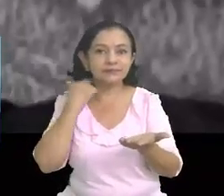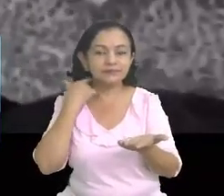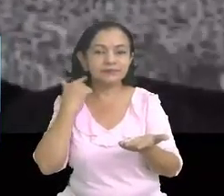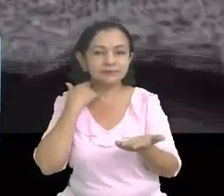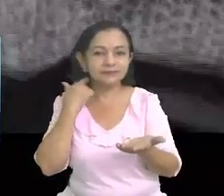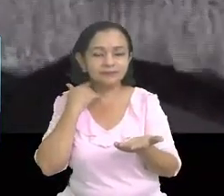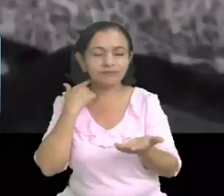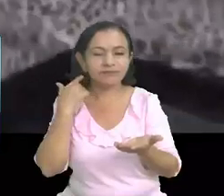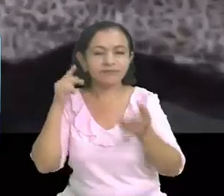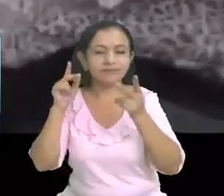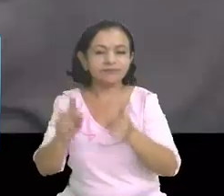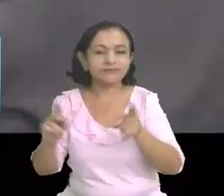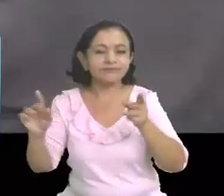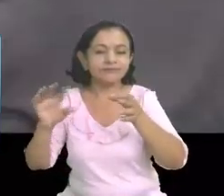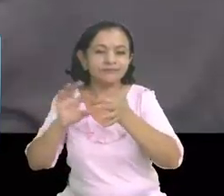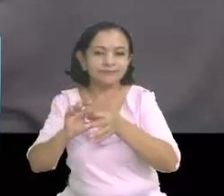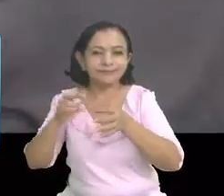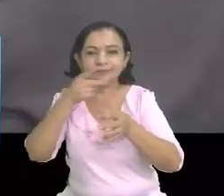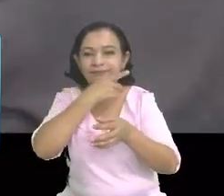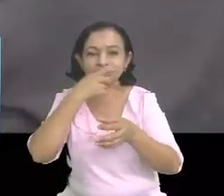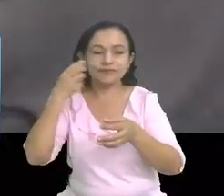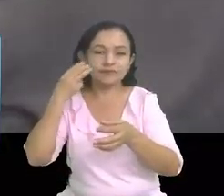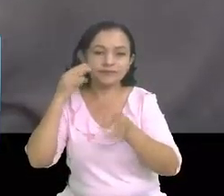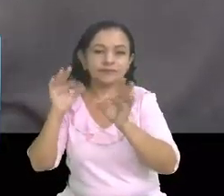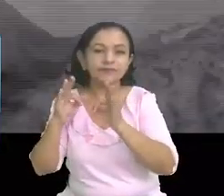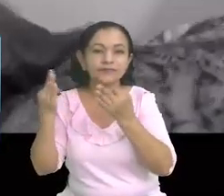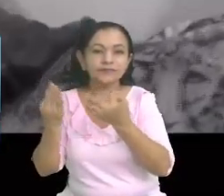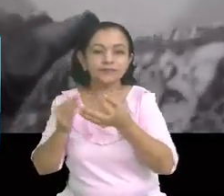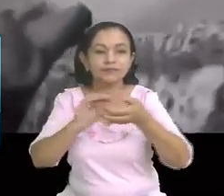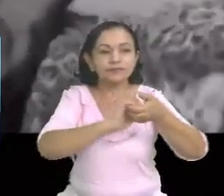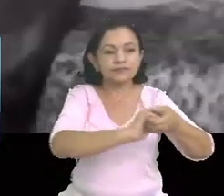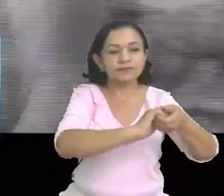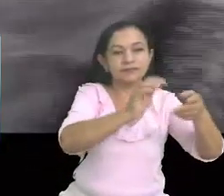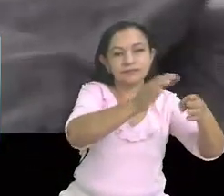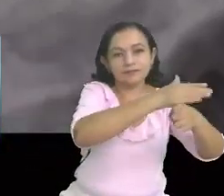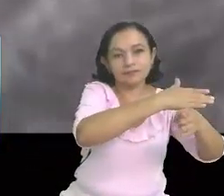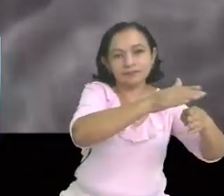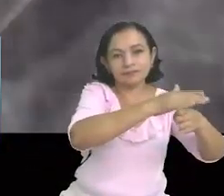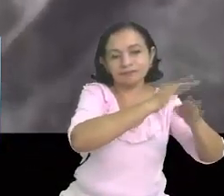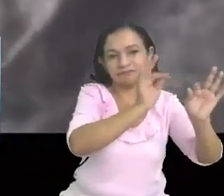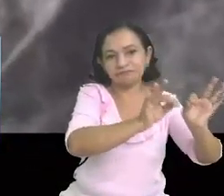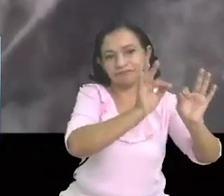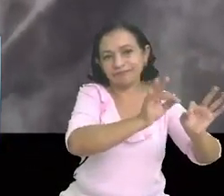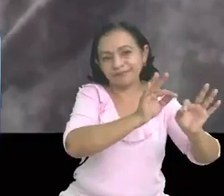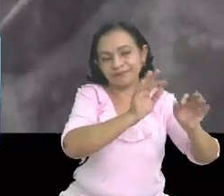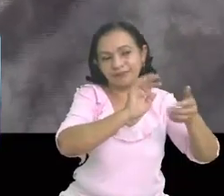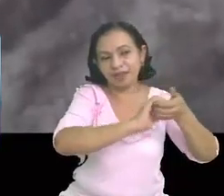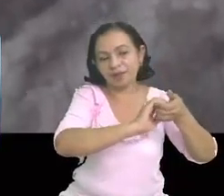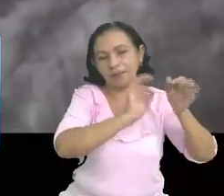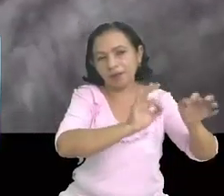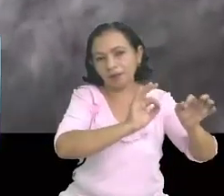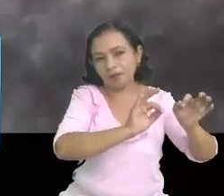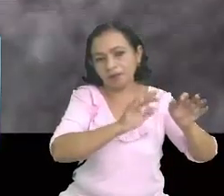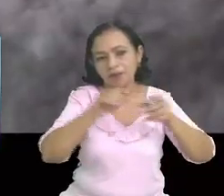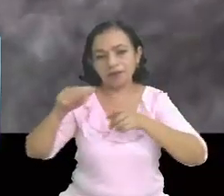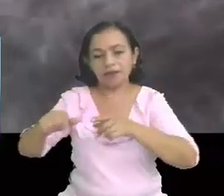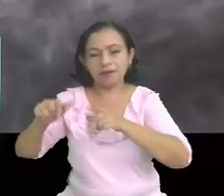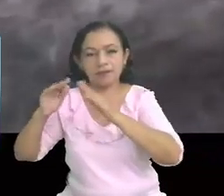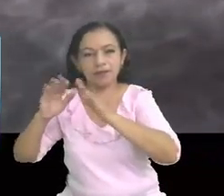es con los más cercanos y en ¿verdad? Este caso son los familiares. Porque con los amigos es distinto. Surge con los amigos no. Esa disyuntiva de